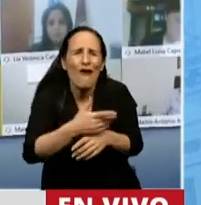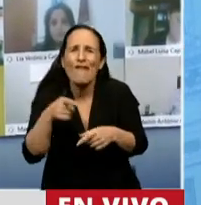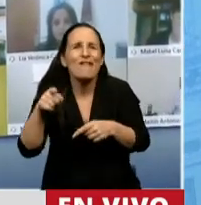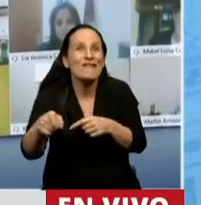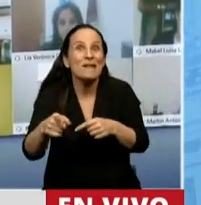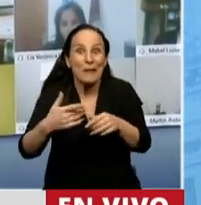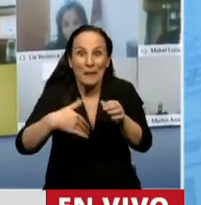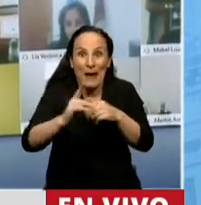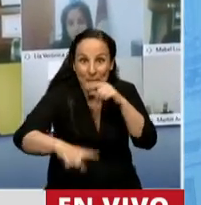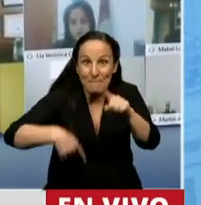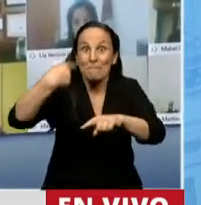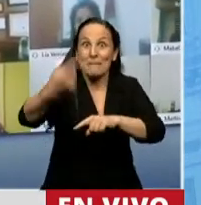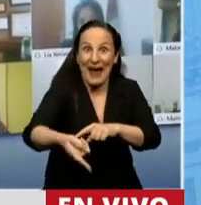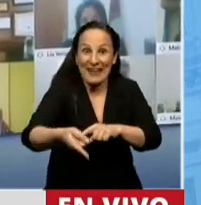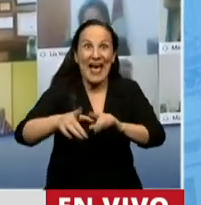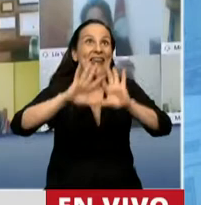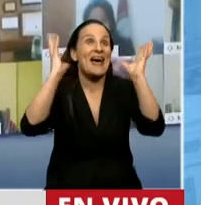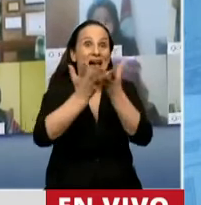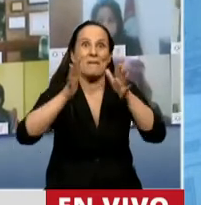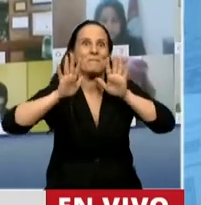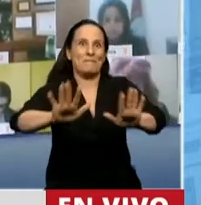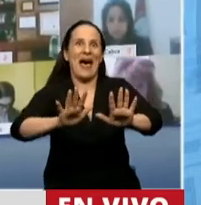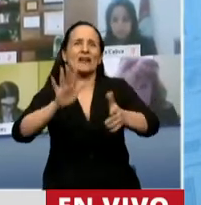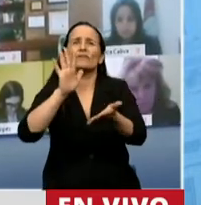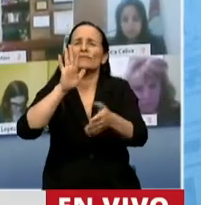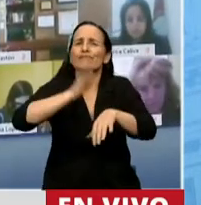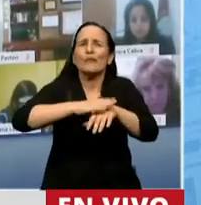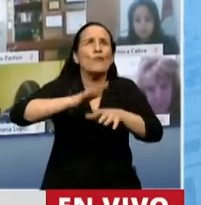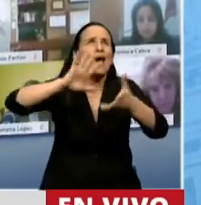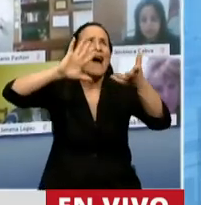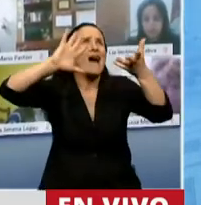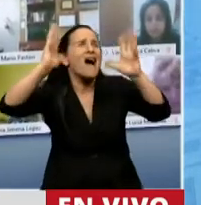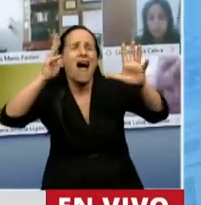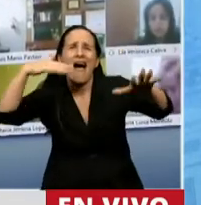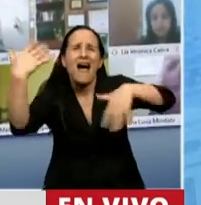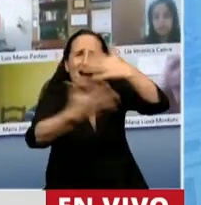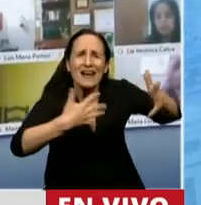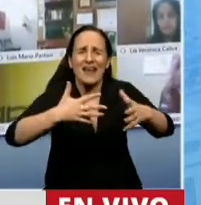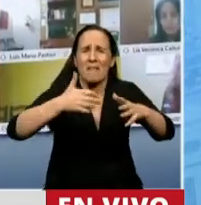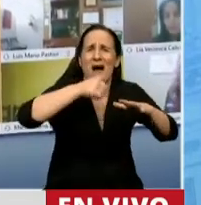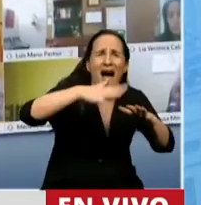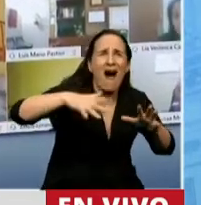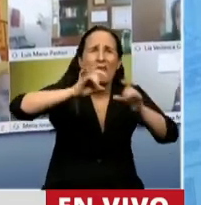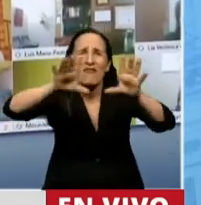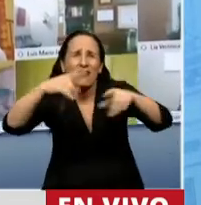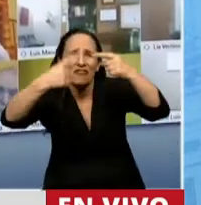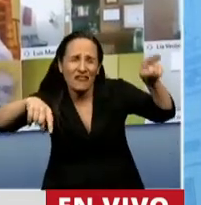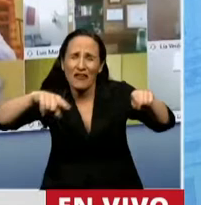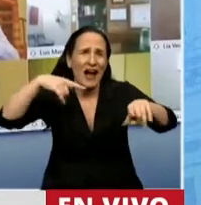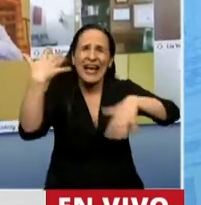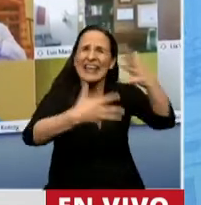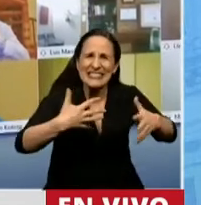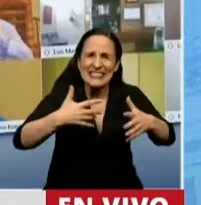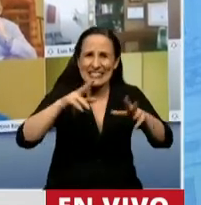nueva huelga global contra la crisis climática, porque no es el cambio climático, es la crisis climática. Pero al mismo tiempo también